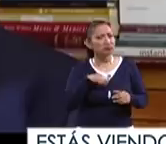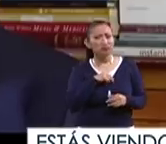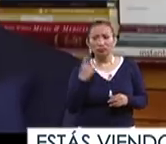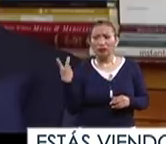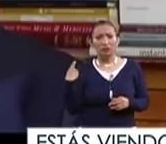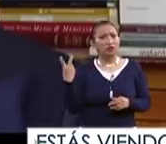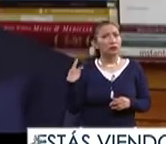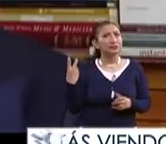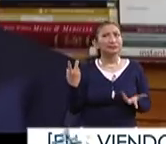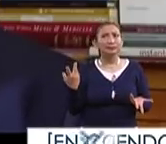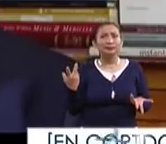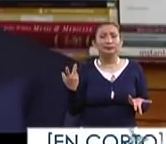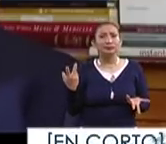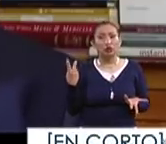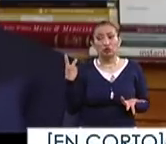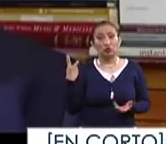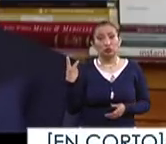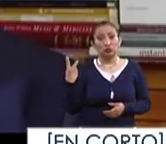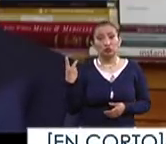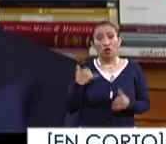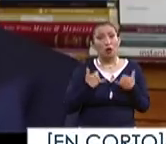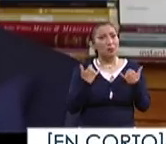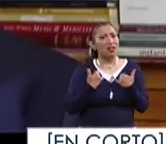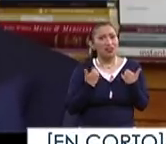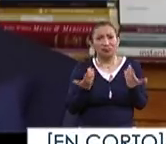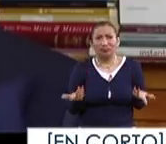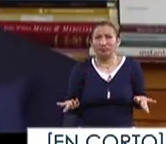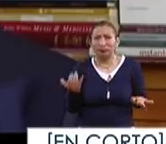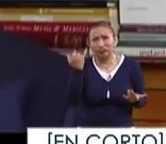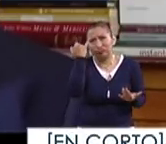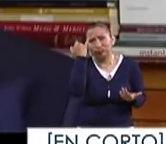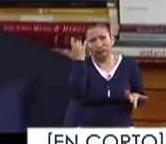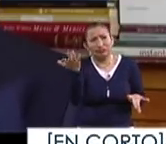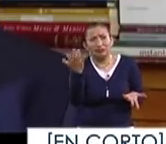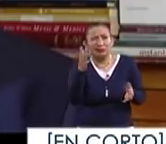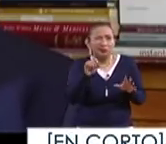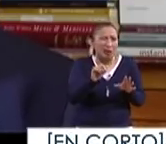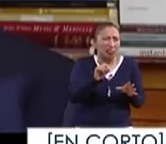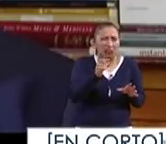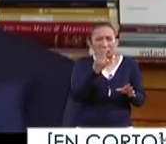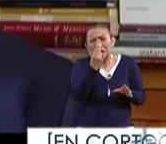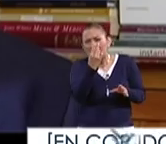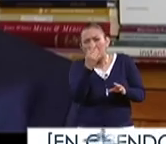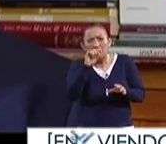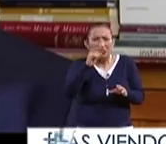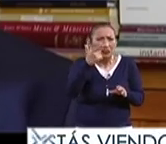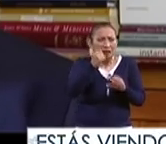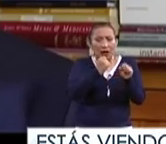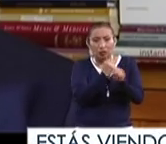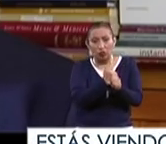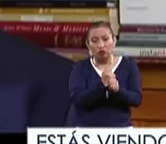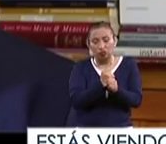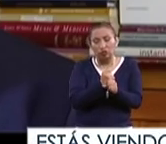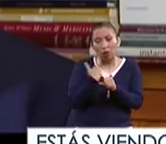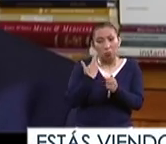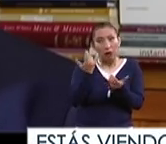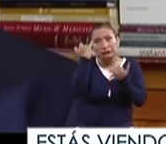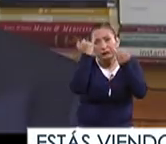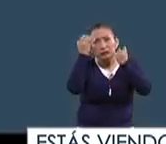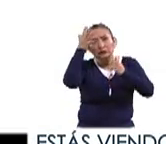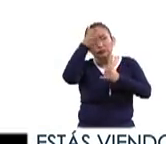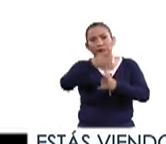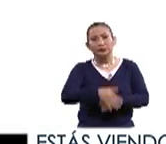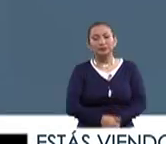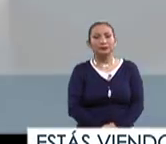Éramos 2 jovencitos de 25 y 27 años, con muchas